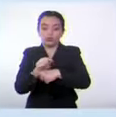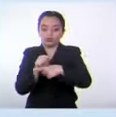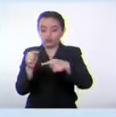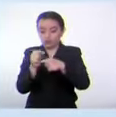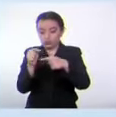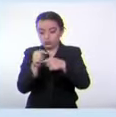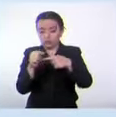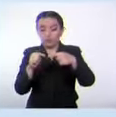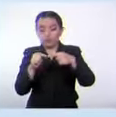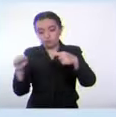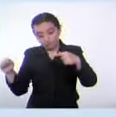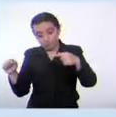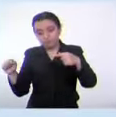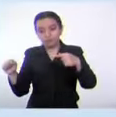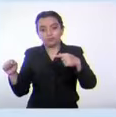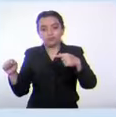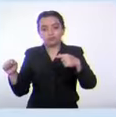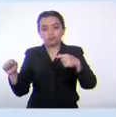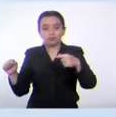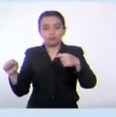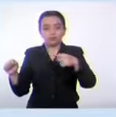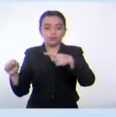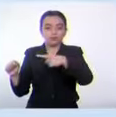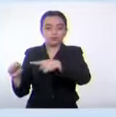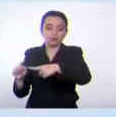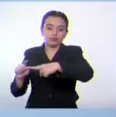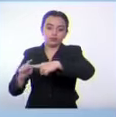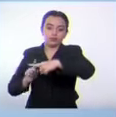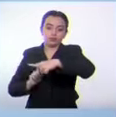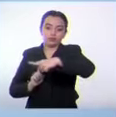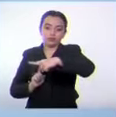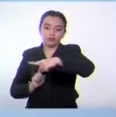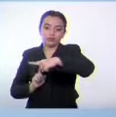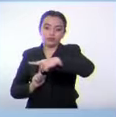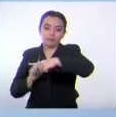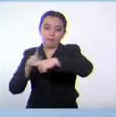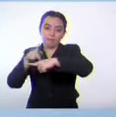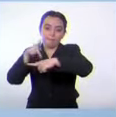ppm multiplicados por los litros de solución.